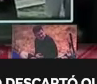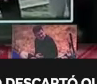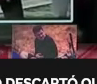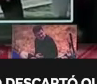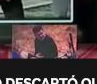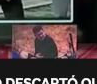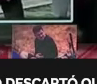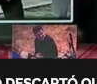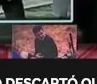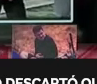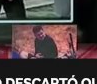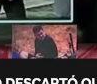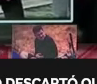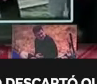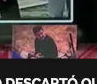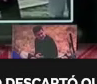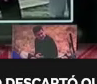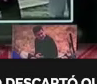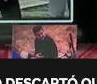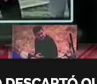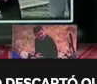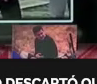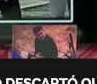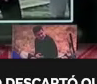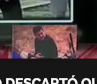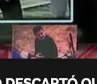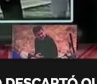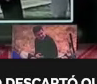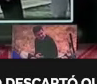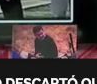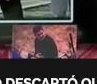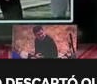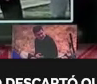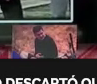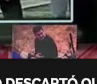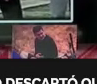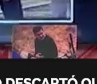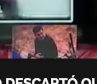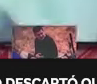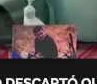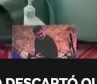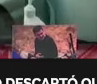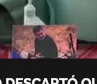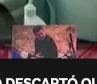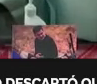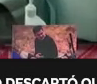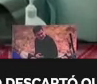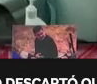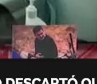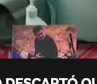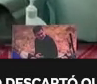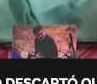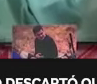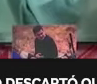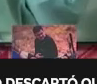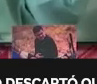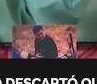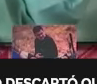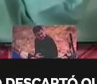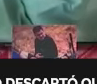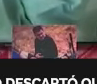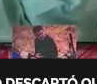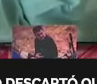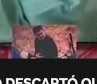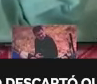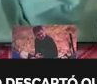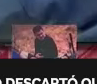¿Está caliente o está frío? O sea, no puedes insistir en esta tontería de querer enfrentar